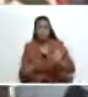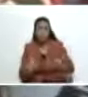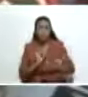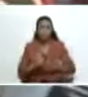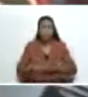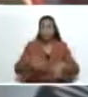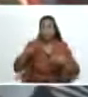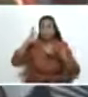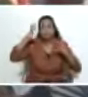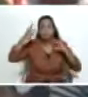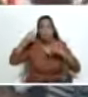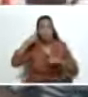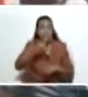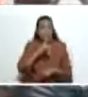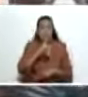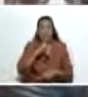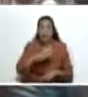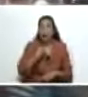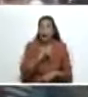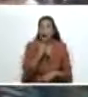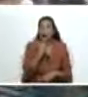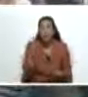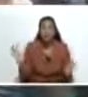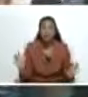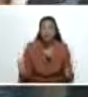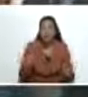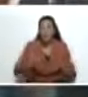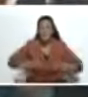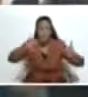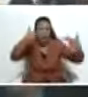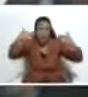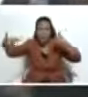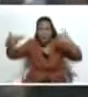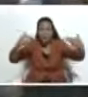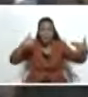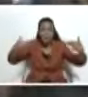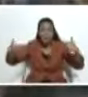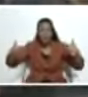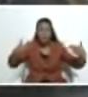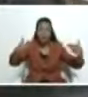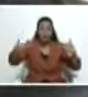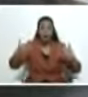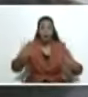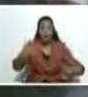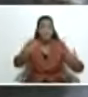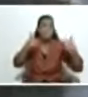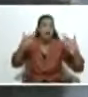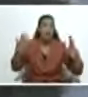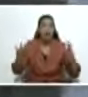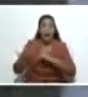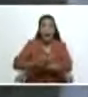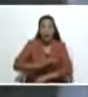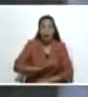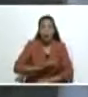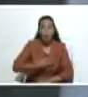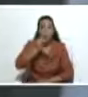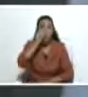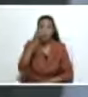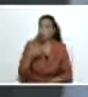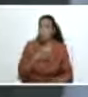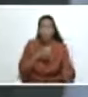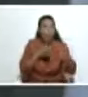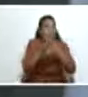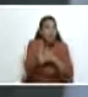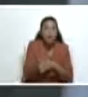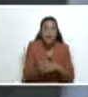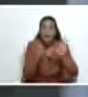Una locura, casi un suicidio. Los paramilitares tenían cubierto todo esto y amenazaban al alcalde y que nadie podía salir